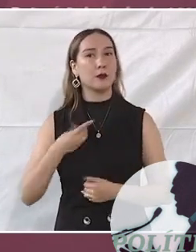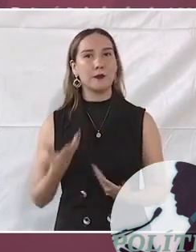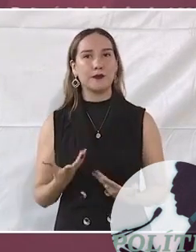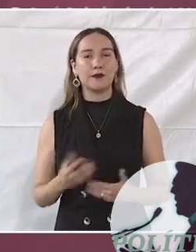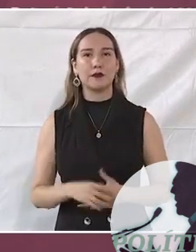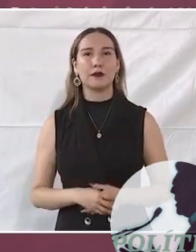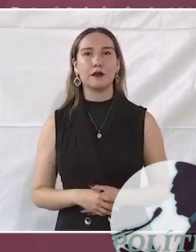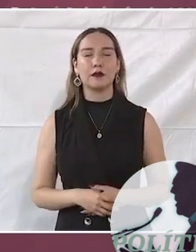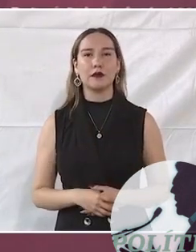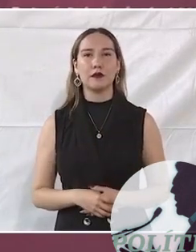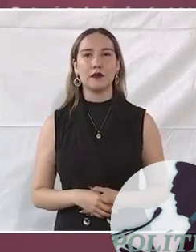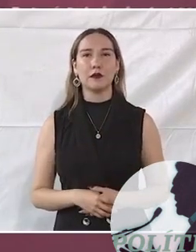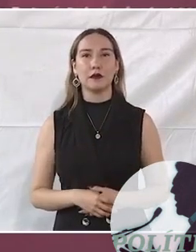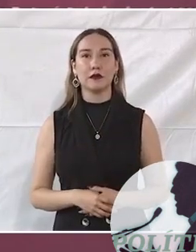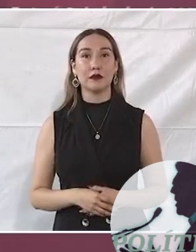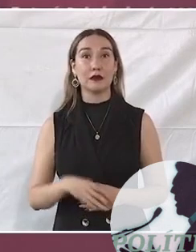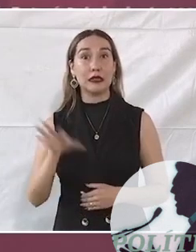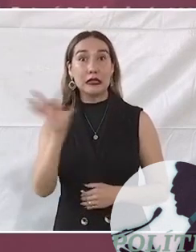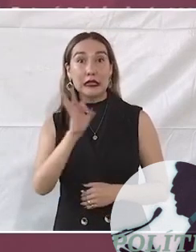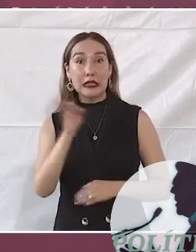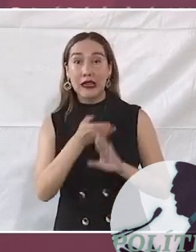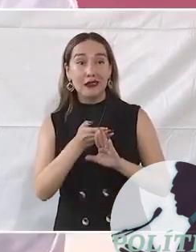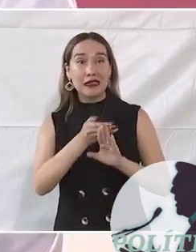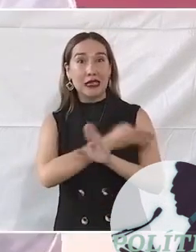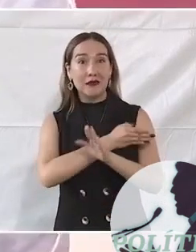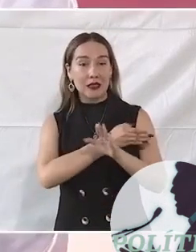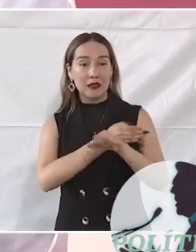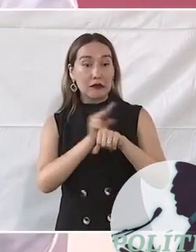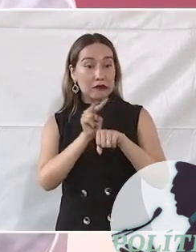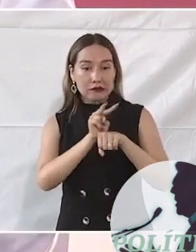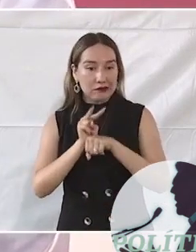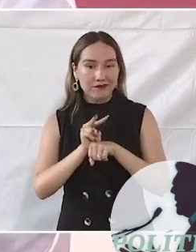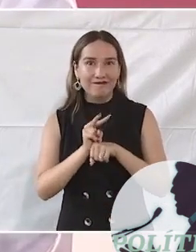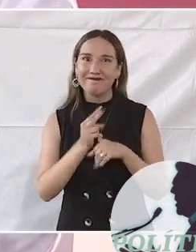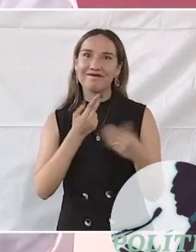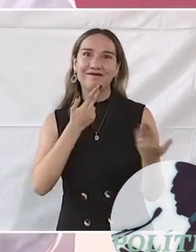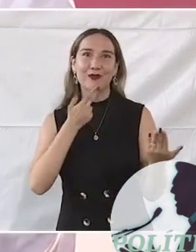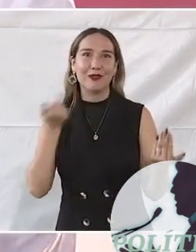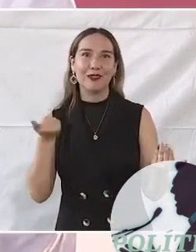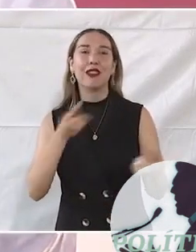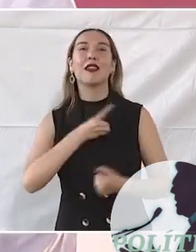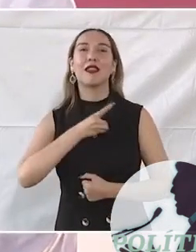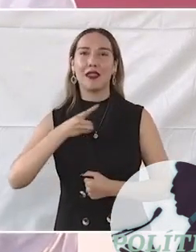no supervisada, no sirve para nada.